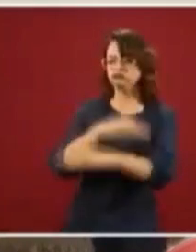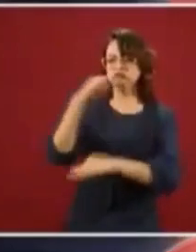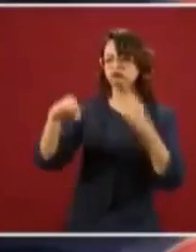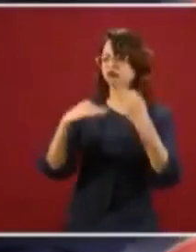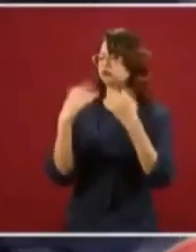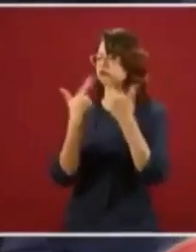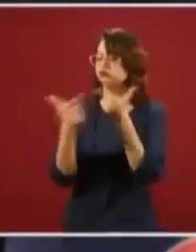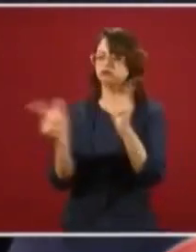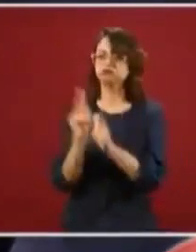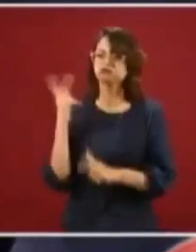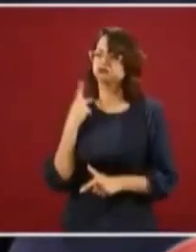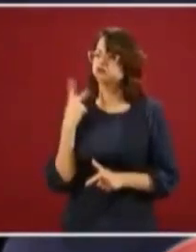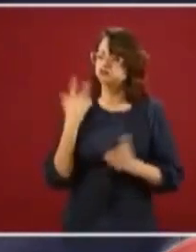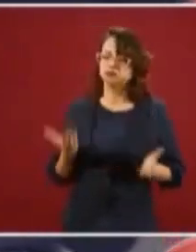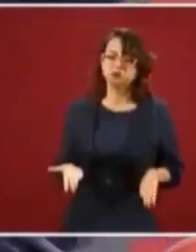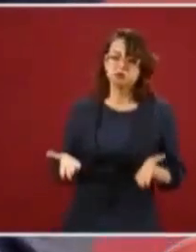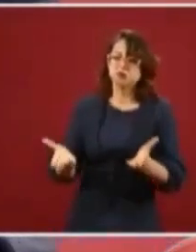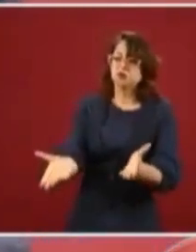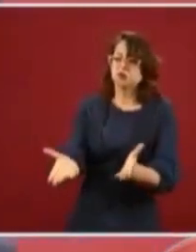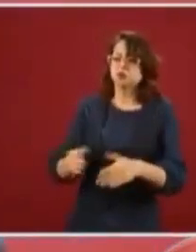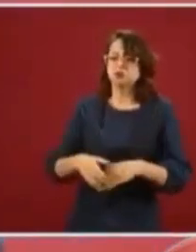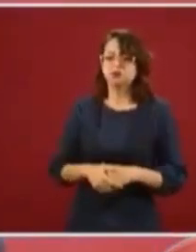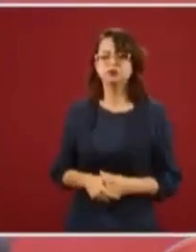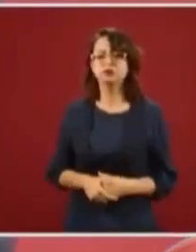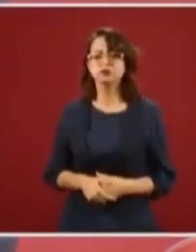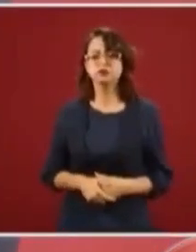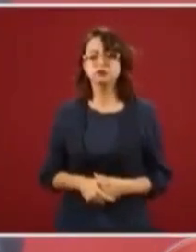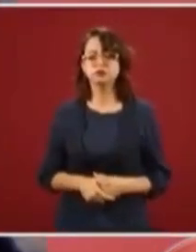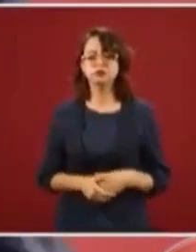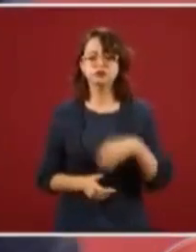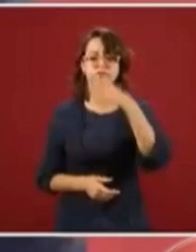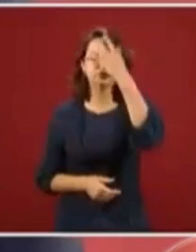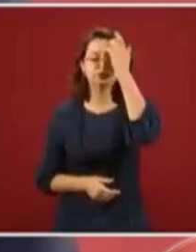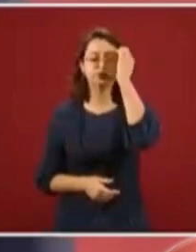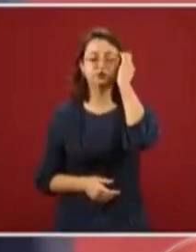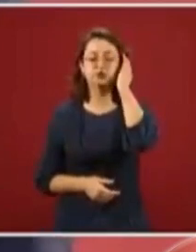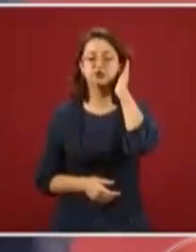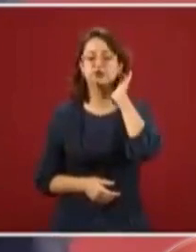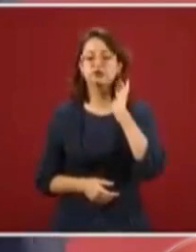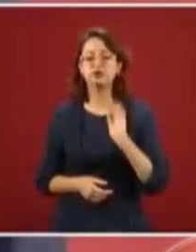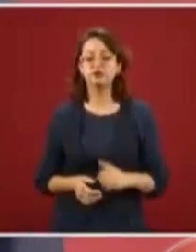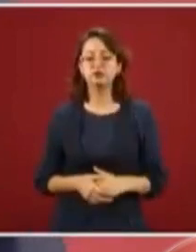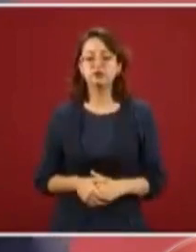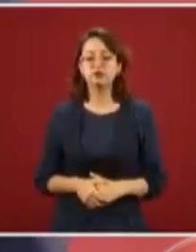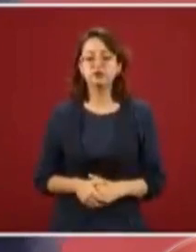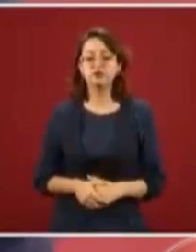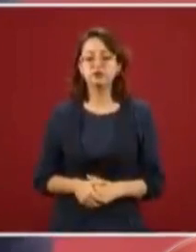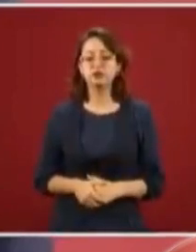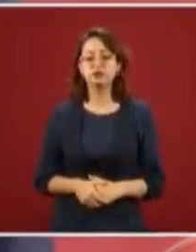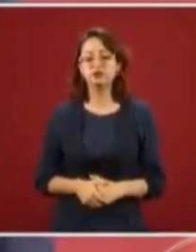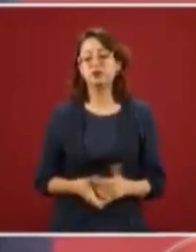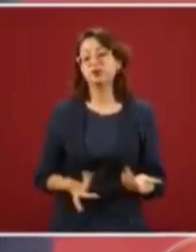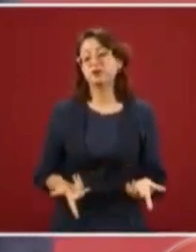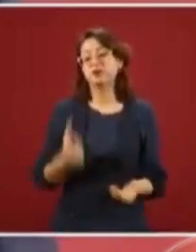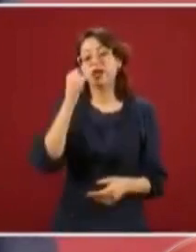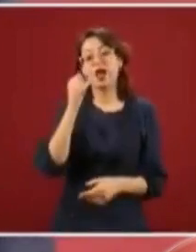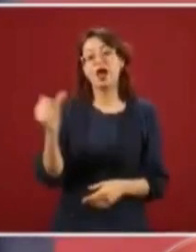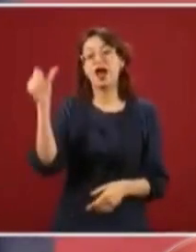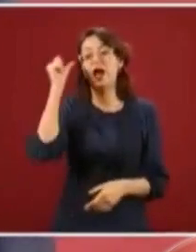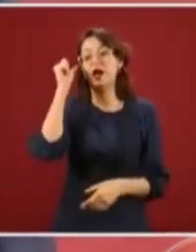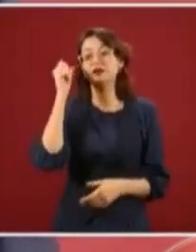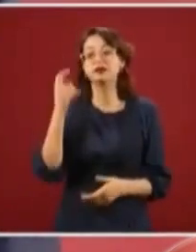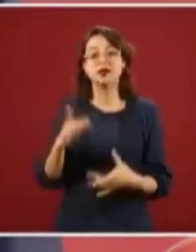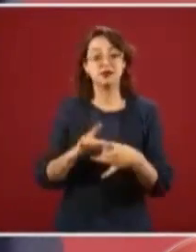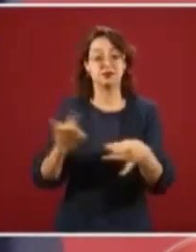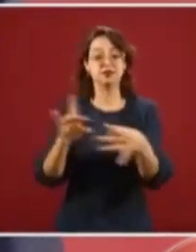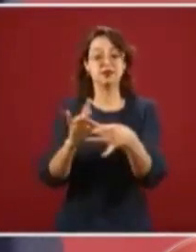Adelante. Ayer hablamos de eso, de que tenemos que dejar establecida la democracia,